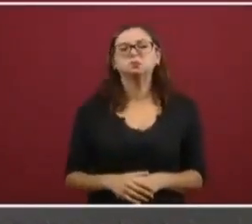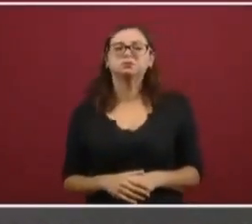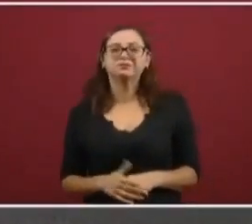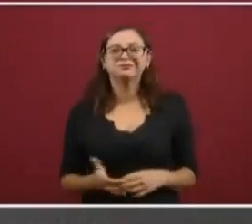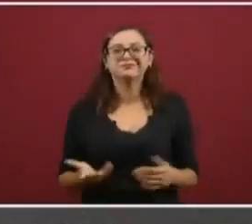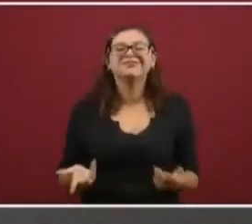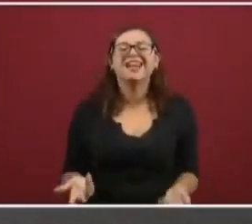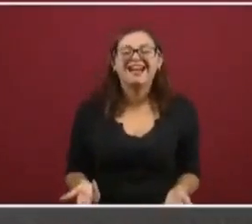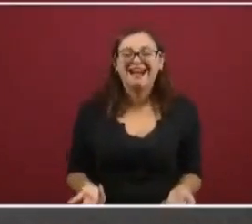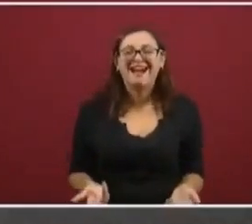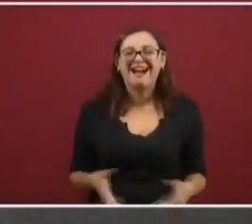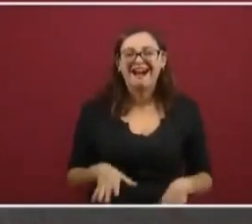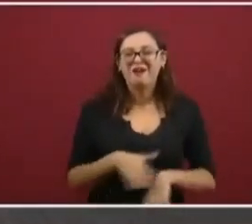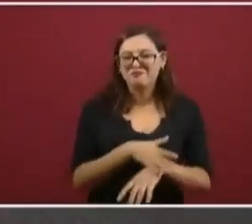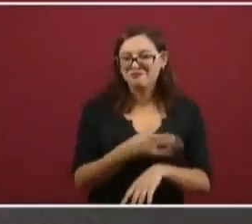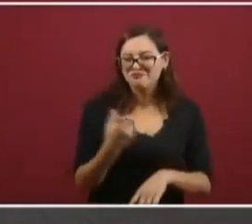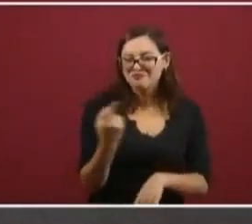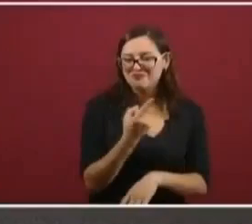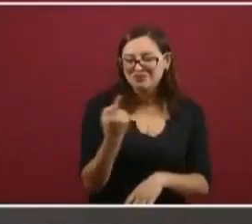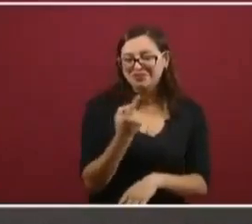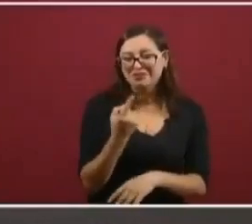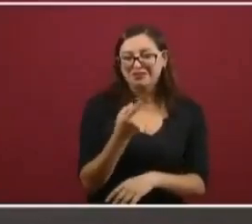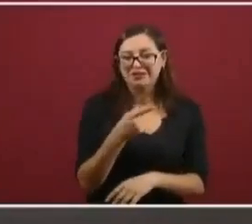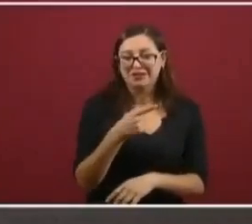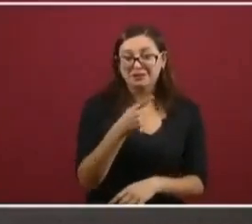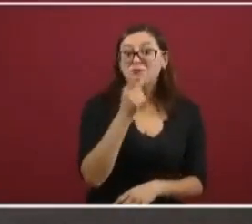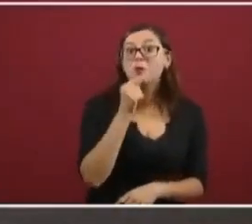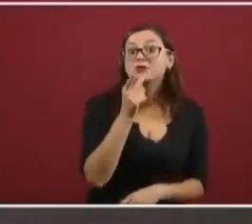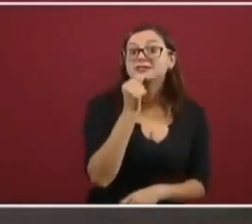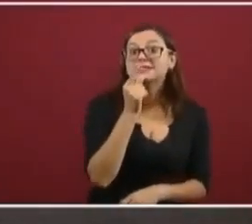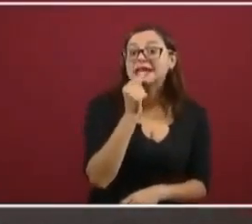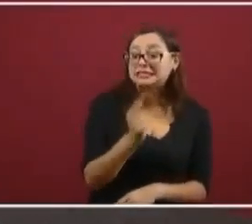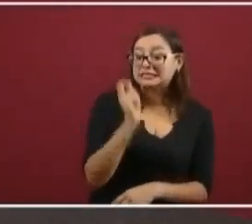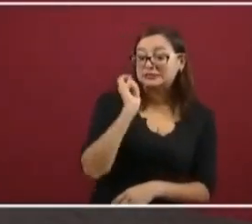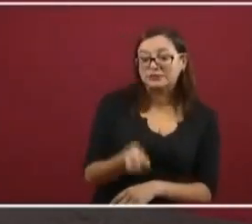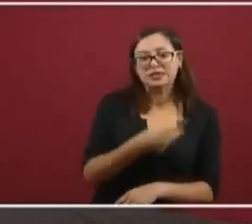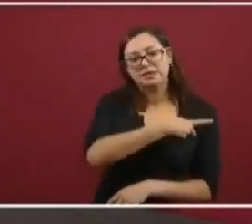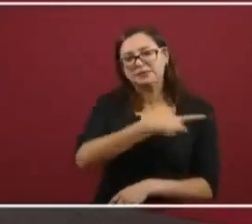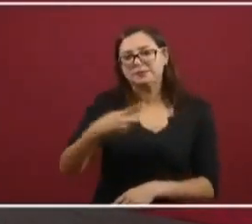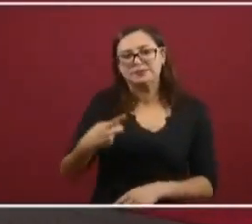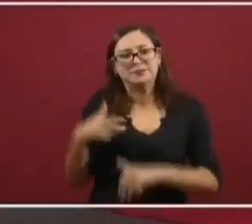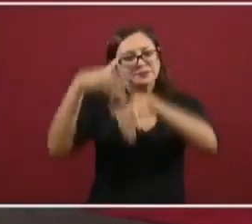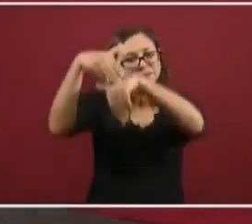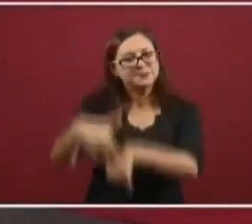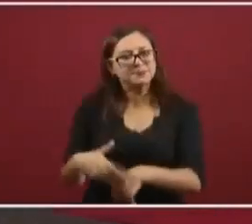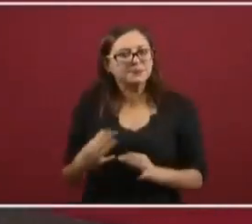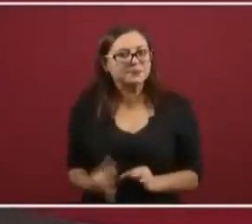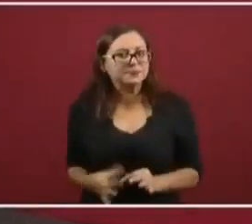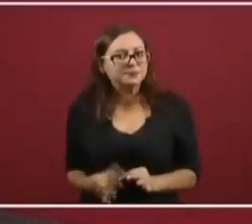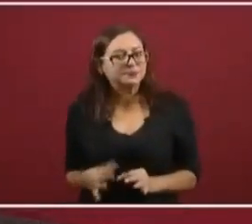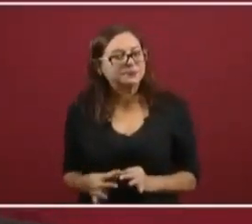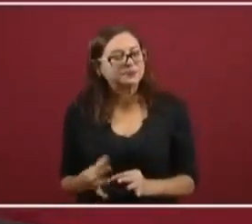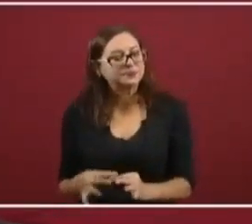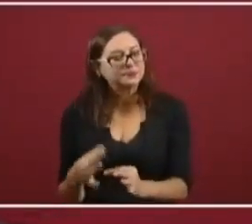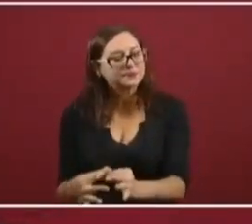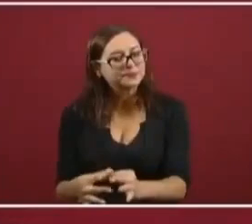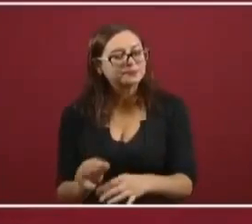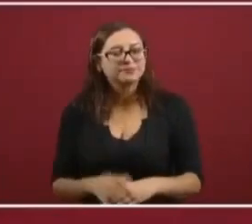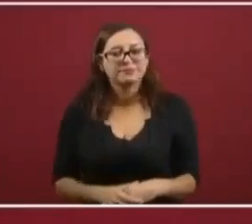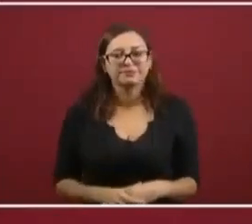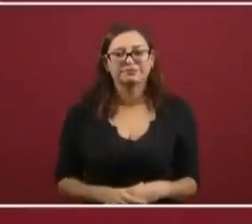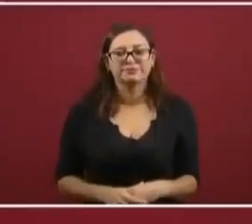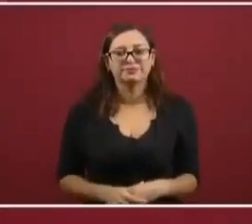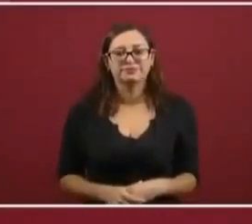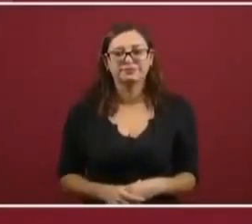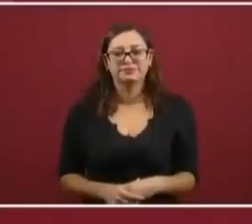porque tiene que haber disciplina no olvidemos entre